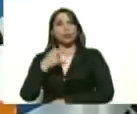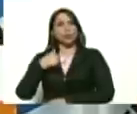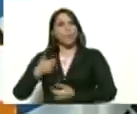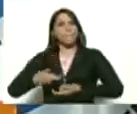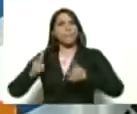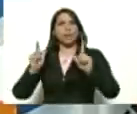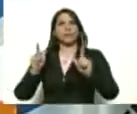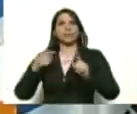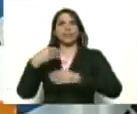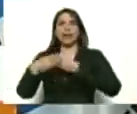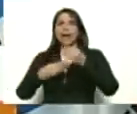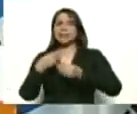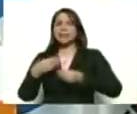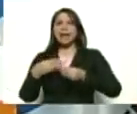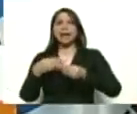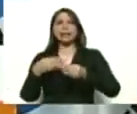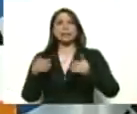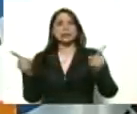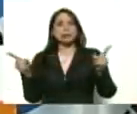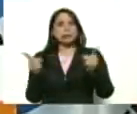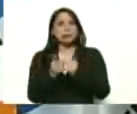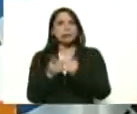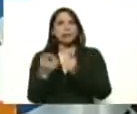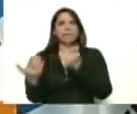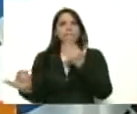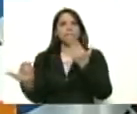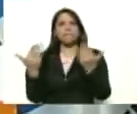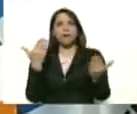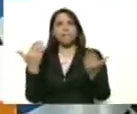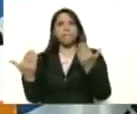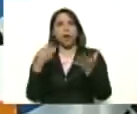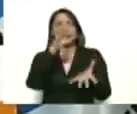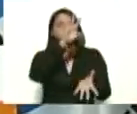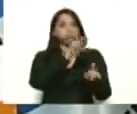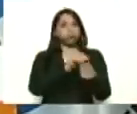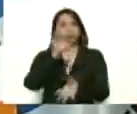una muy breve comparación, un resumen